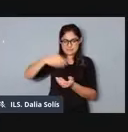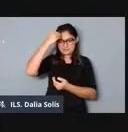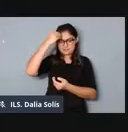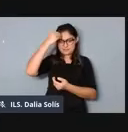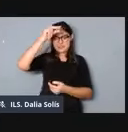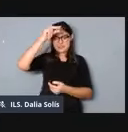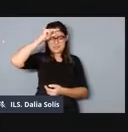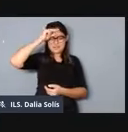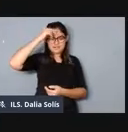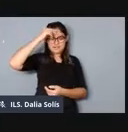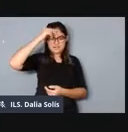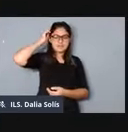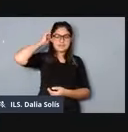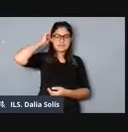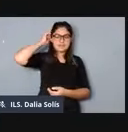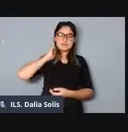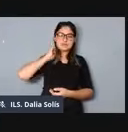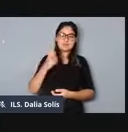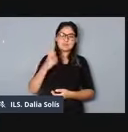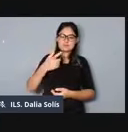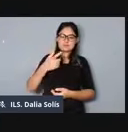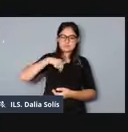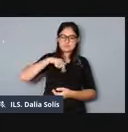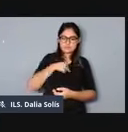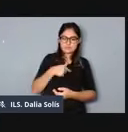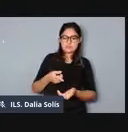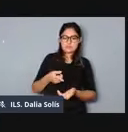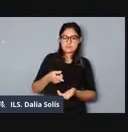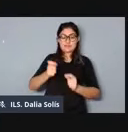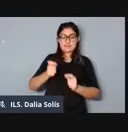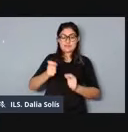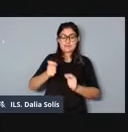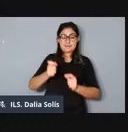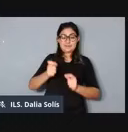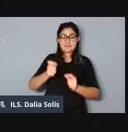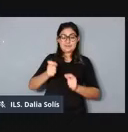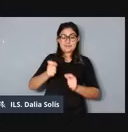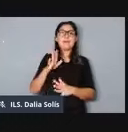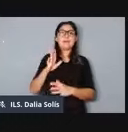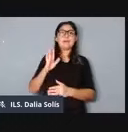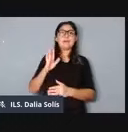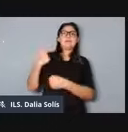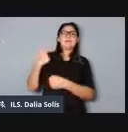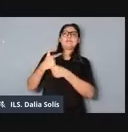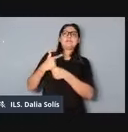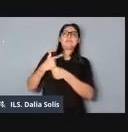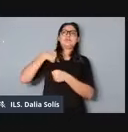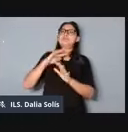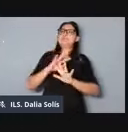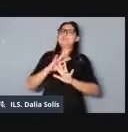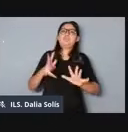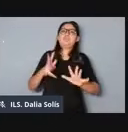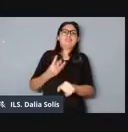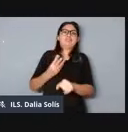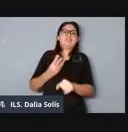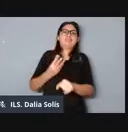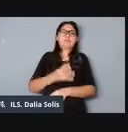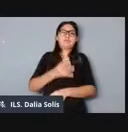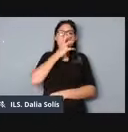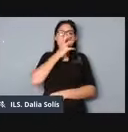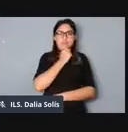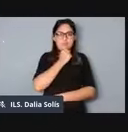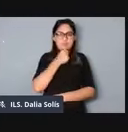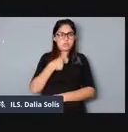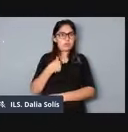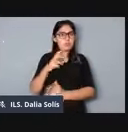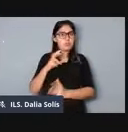tiempo de hacer algo al respecto, por lo menos ya no de reparar ciertos daños que se quedaron